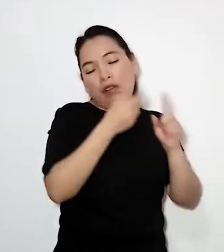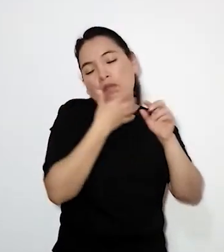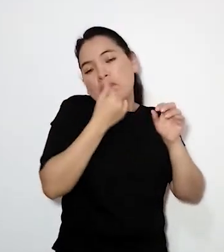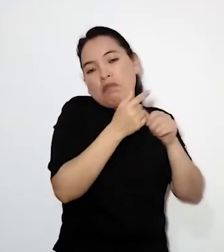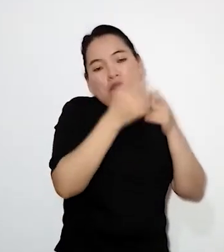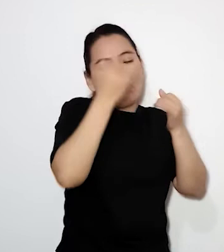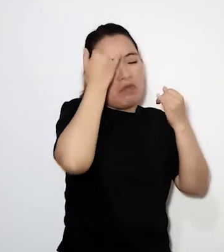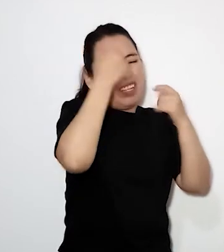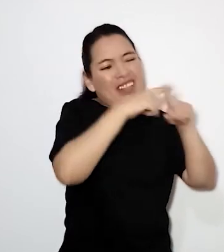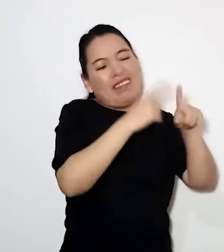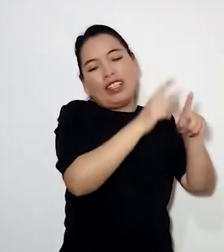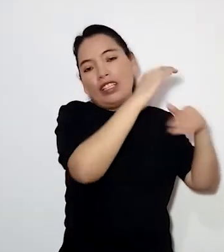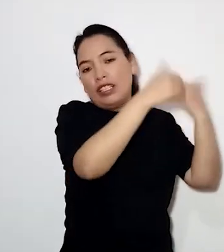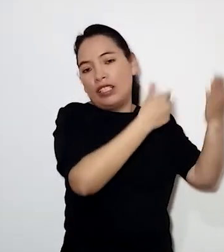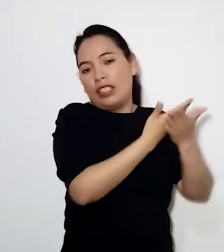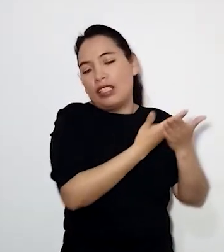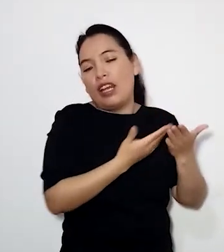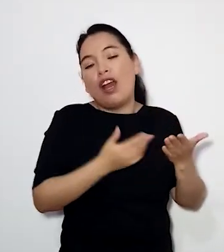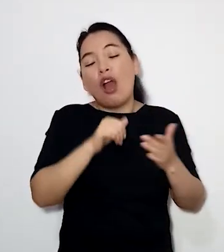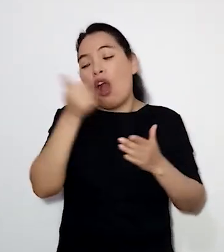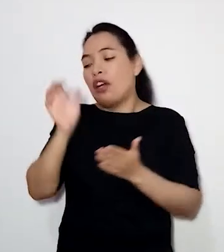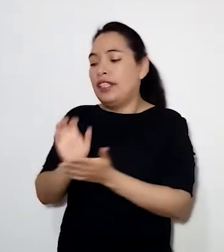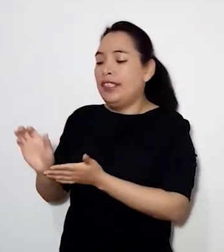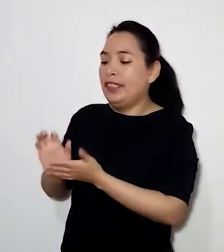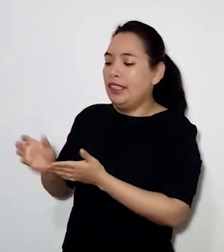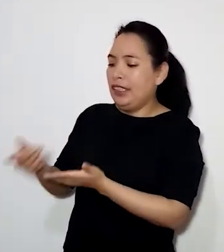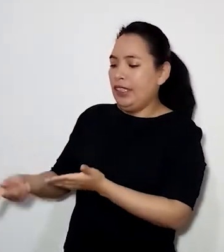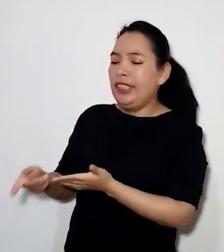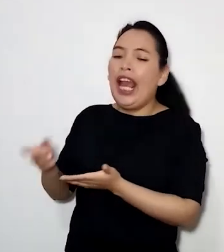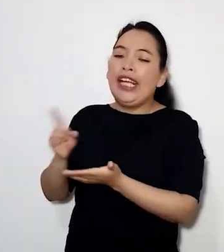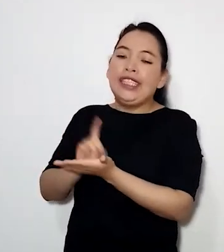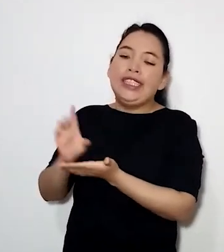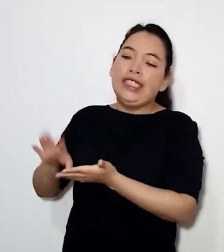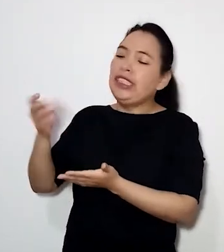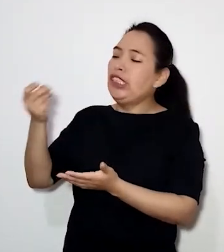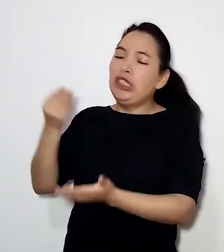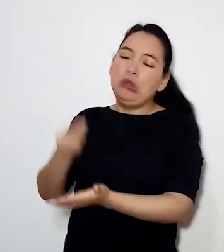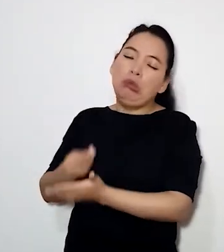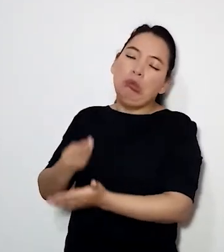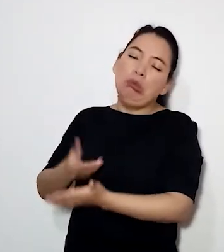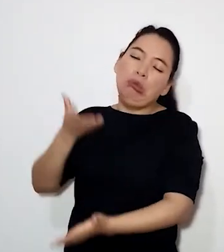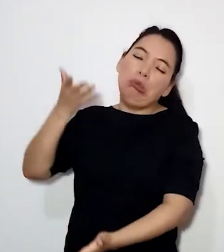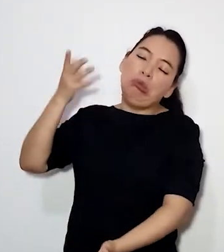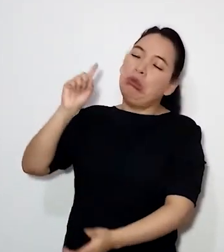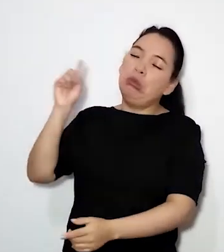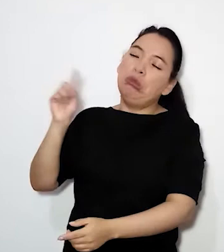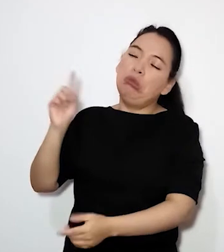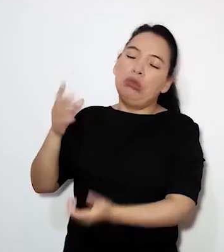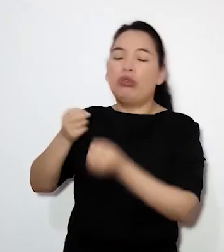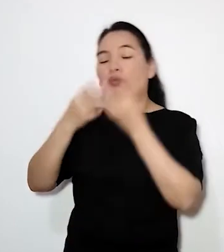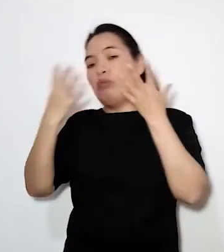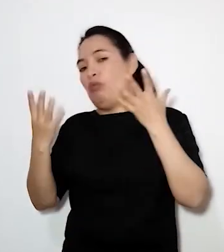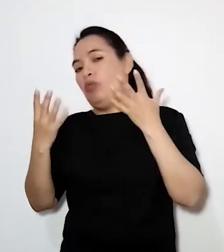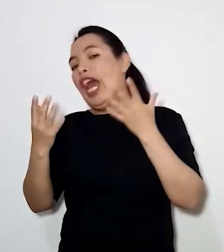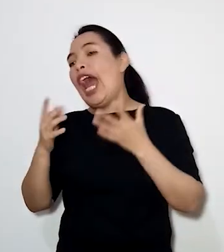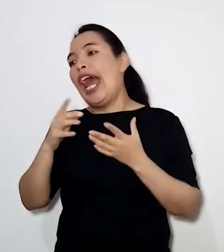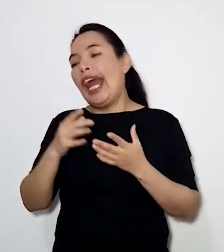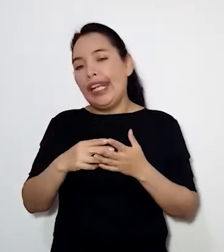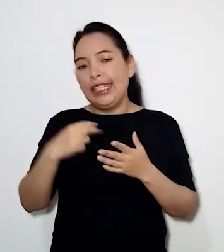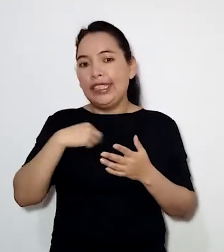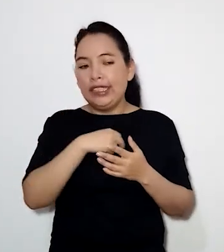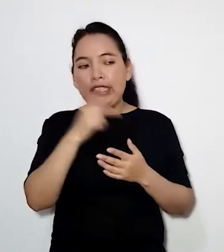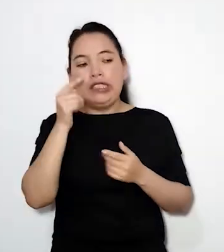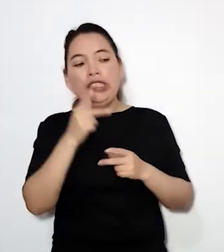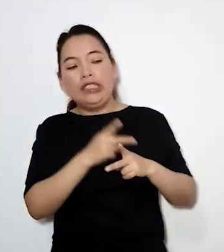son alumnos más caros de educar y demás. Entonces hay que tener mucho cuidado con esto porque las escuelas privadas en general actúan con una